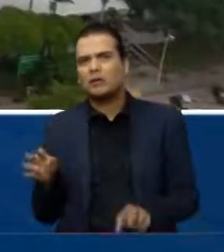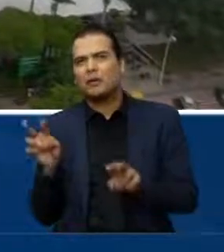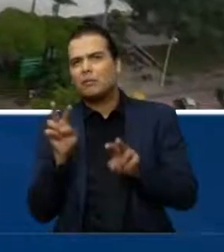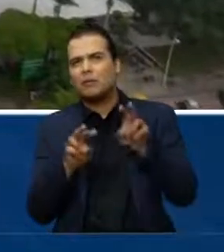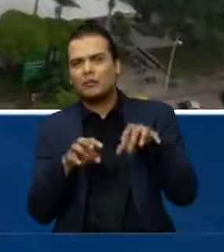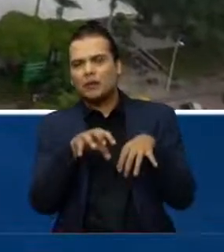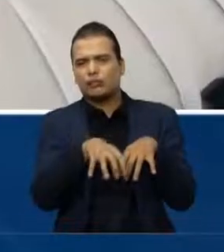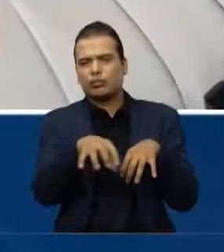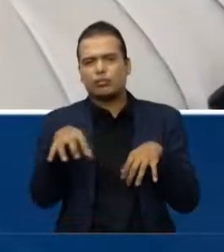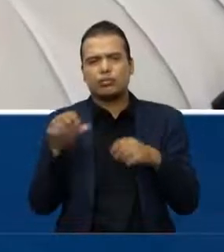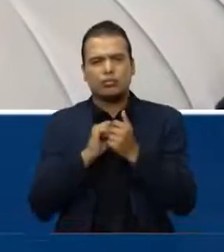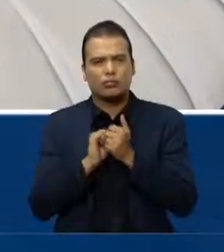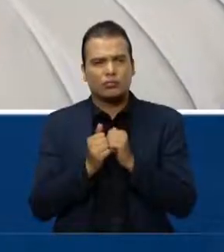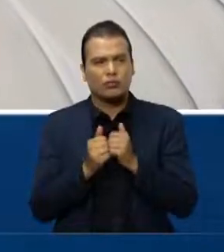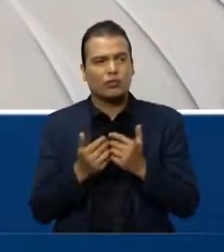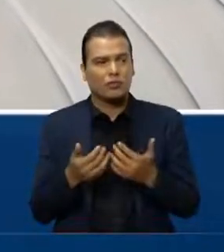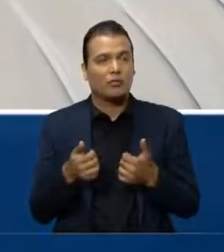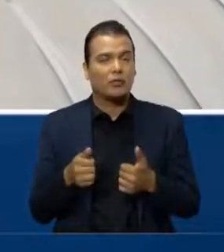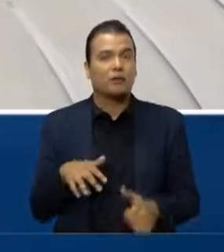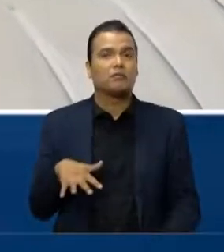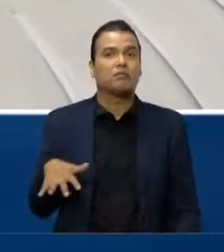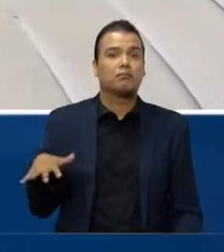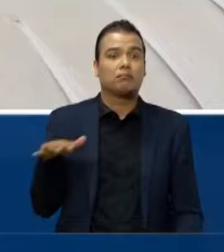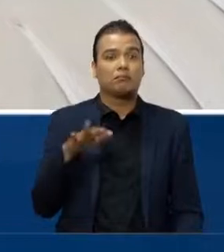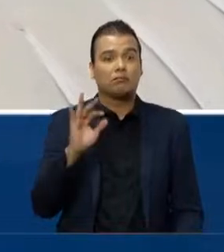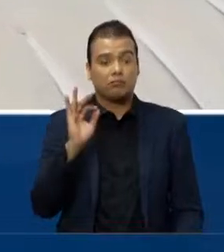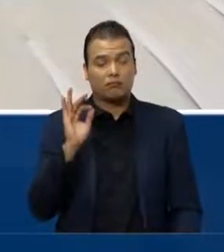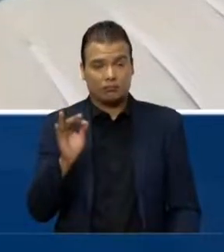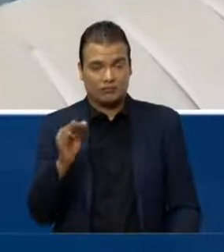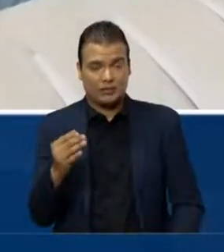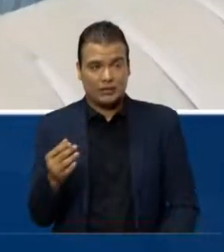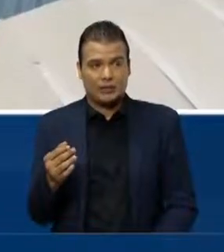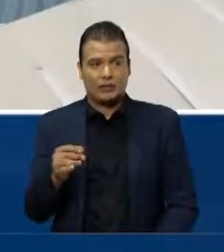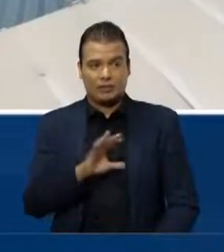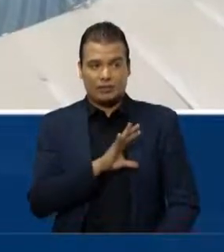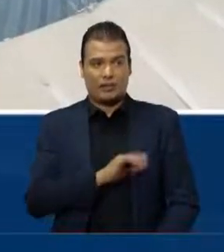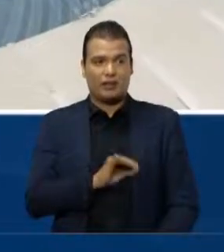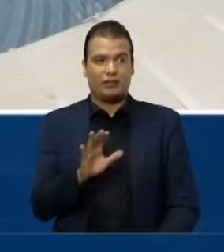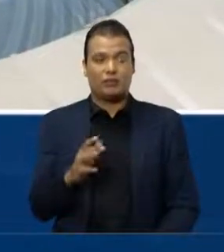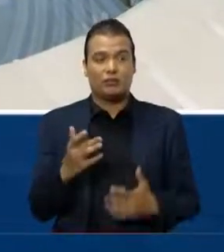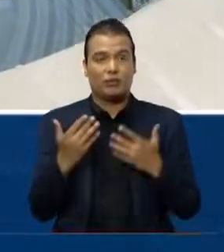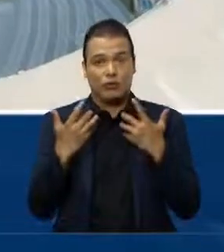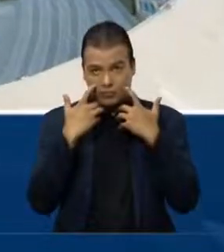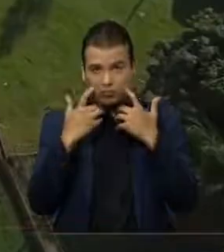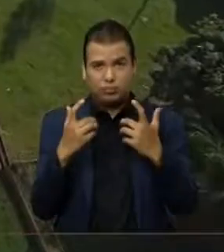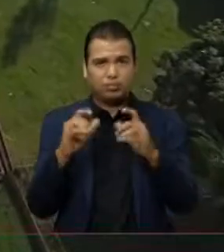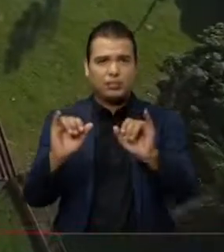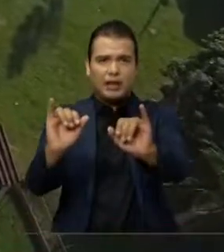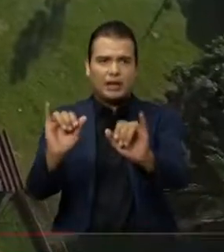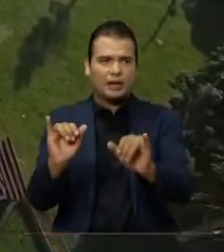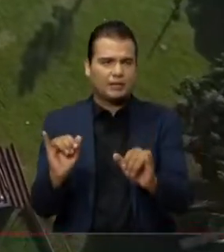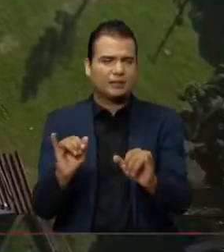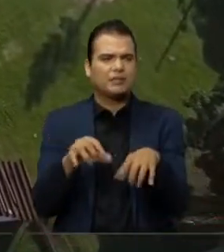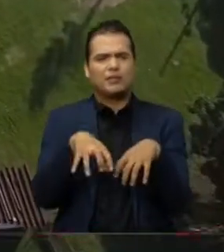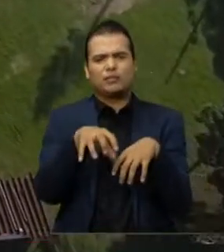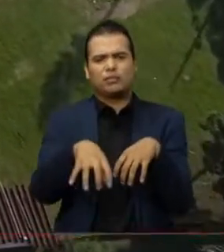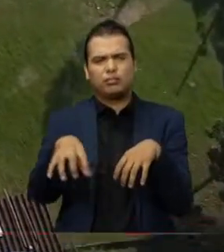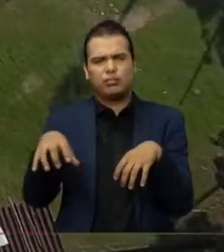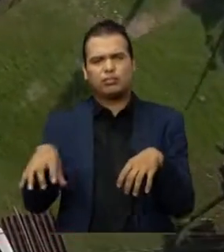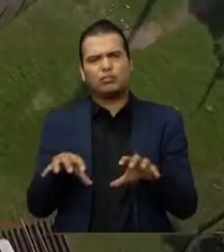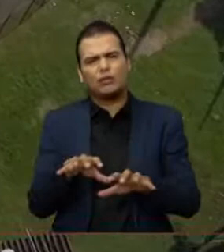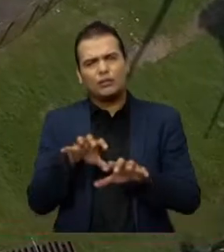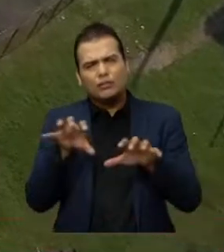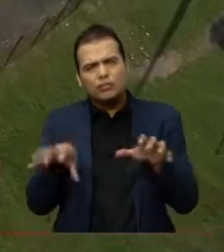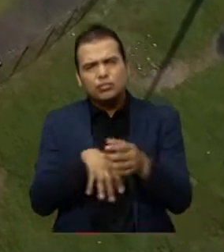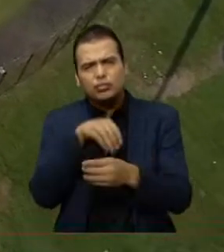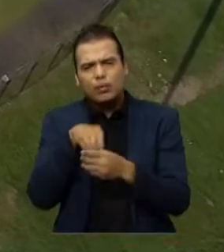deportivos? ¿Cómo están? No, están bien. Y de hecho, Cali se ha caracterizado por hacer muy buenos eventos, se ha